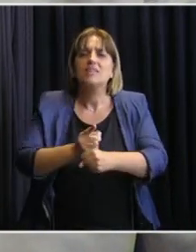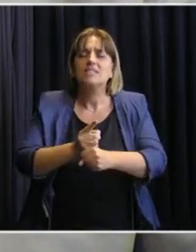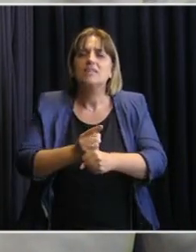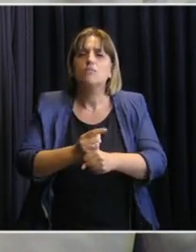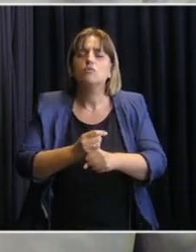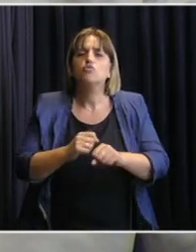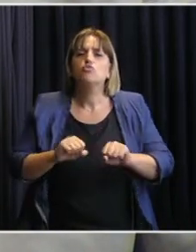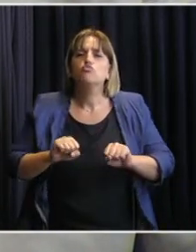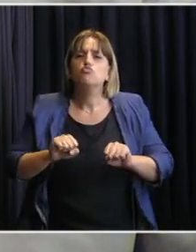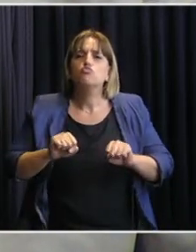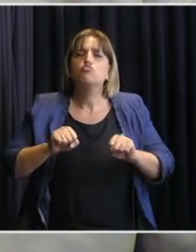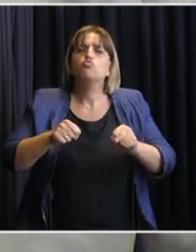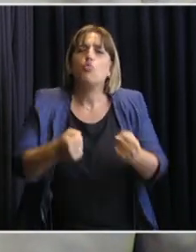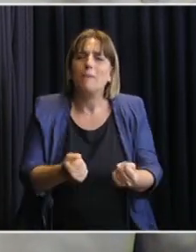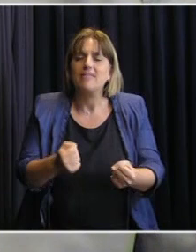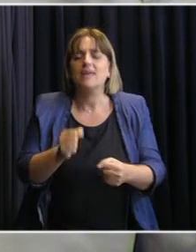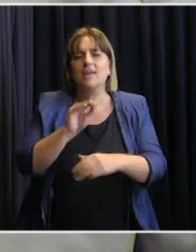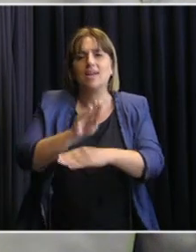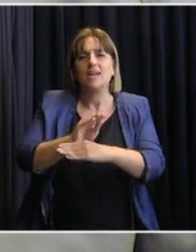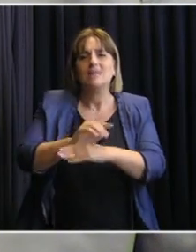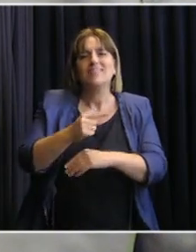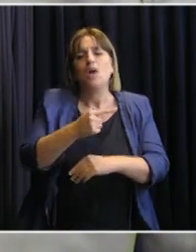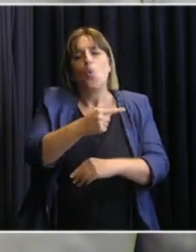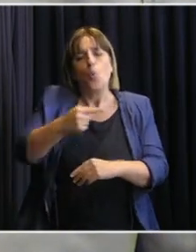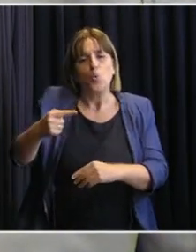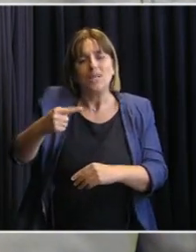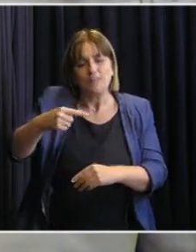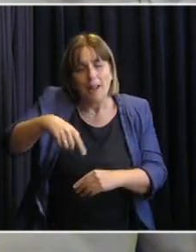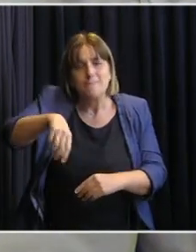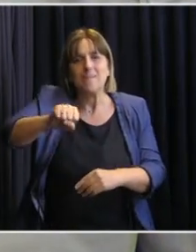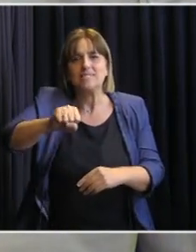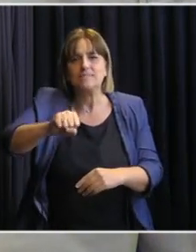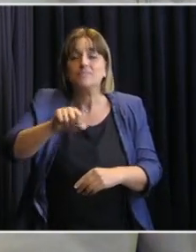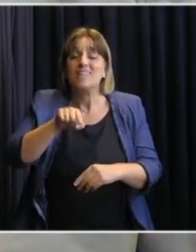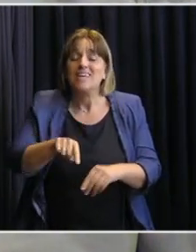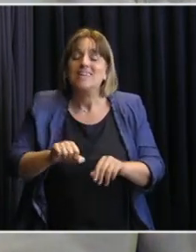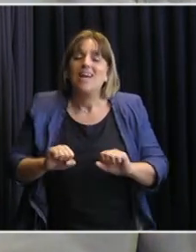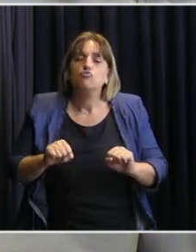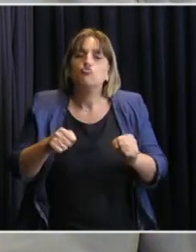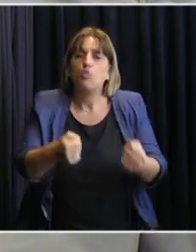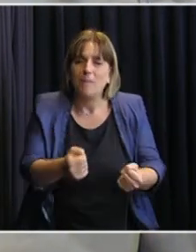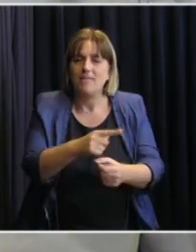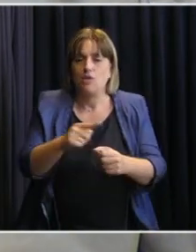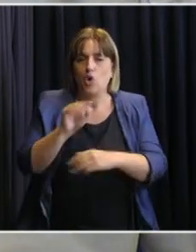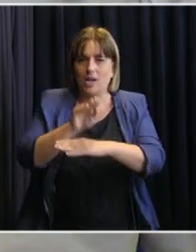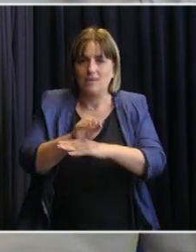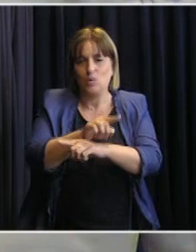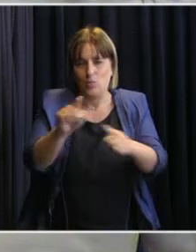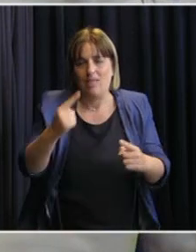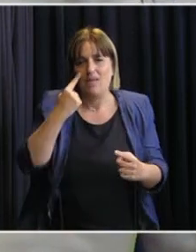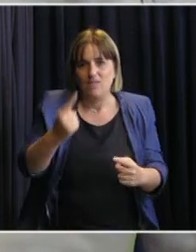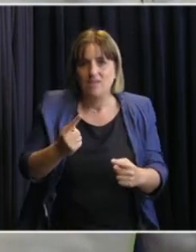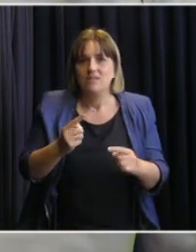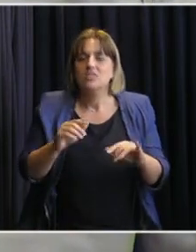suspender clases por una semana más. Esta suspensión de clases, se darán cuenta,